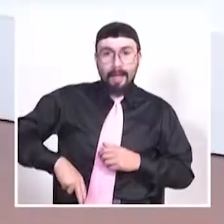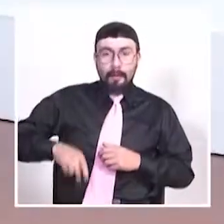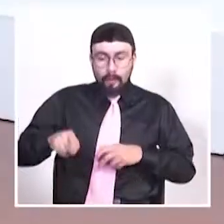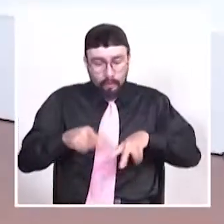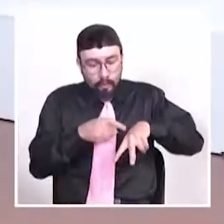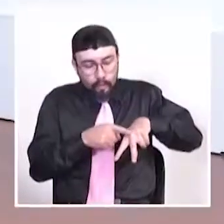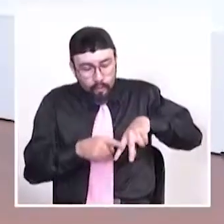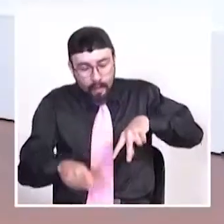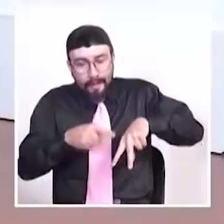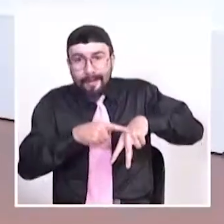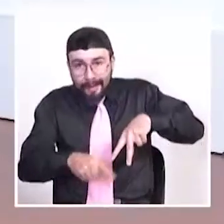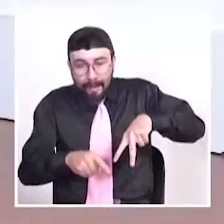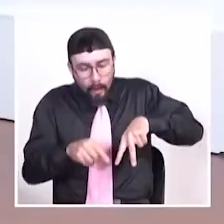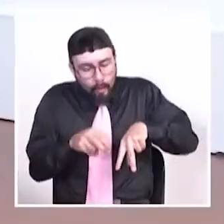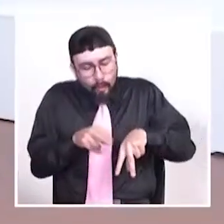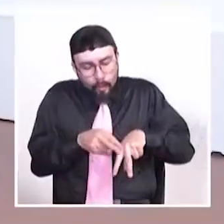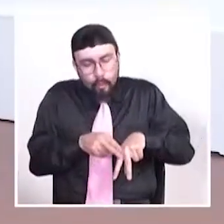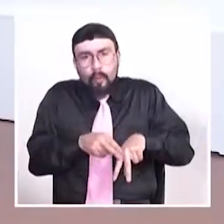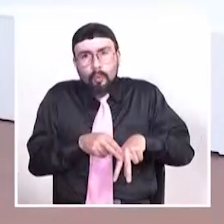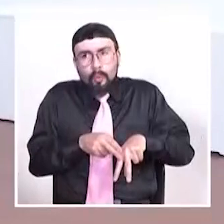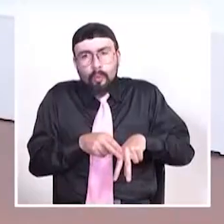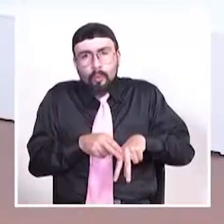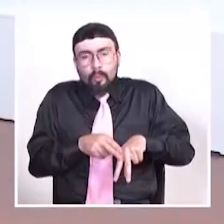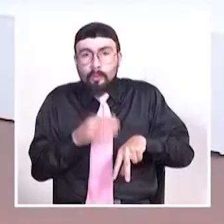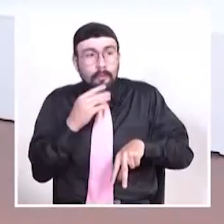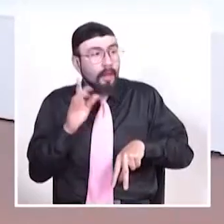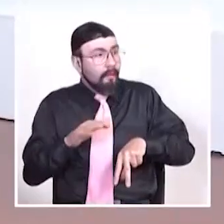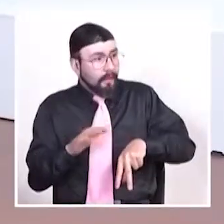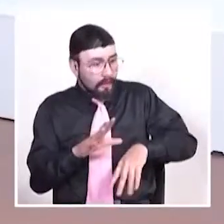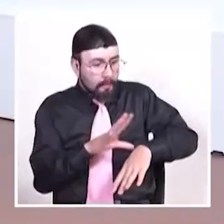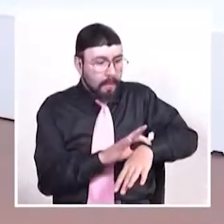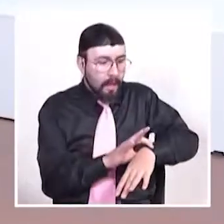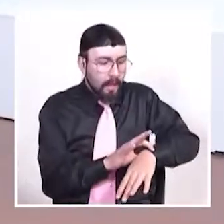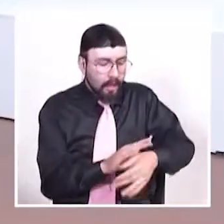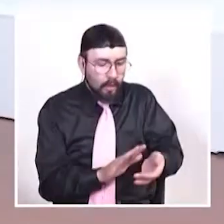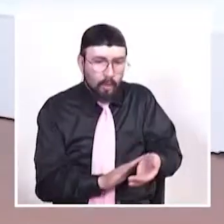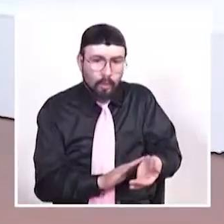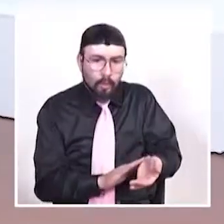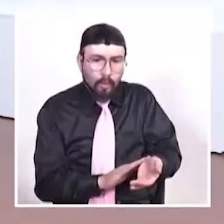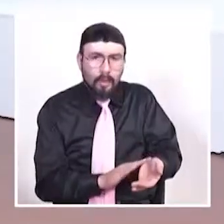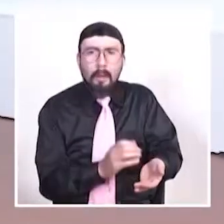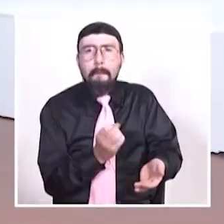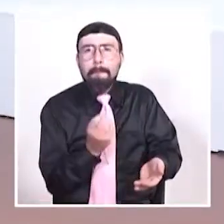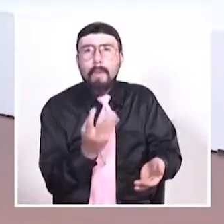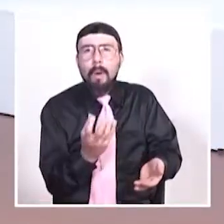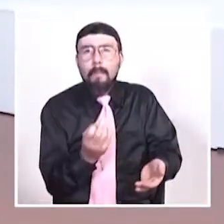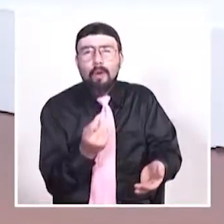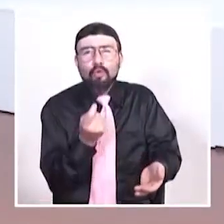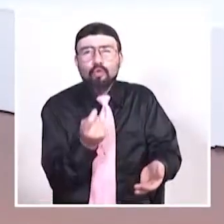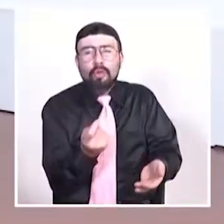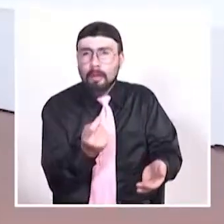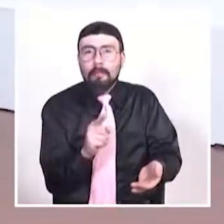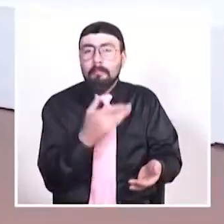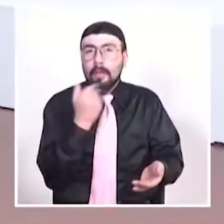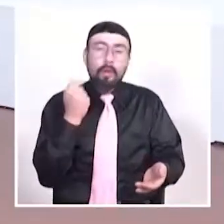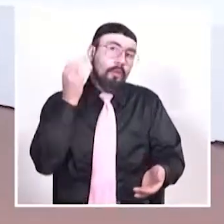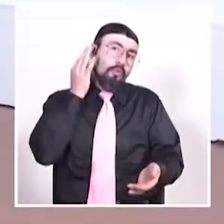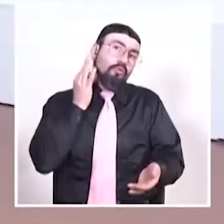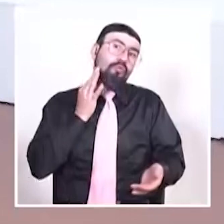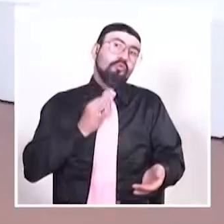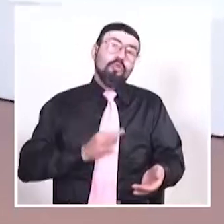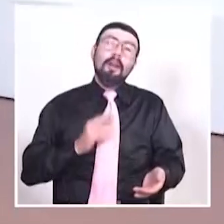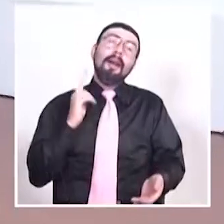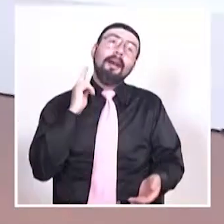El porque pulso generalmente pedio. el de la mano en ese momento es más difícil. Es porque es más débil. Entonces hay que buscar vasos más grandes. Exactamente. Entonces ahí en el cuello sería